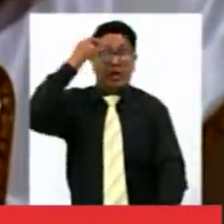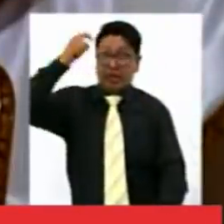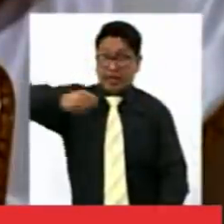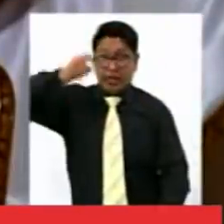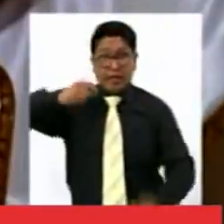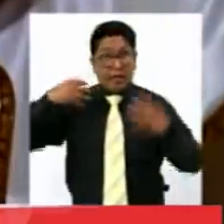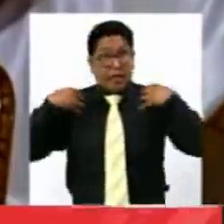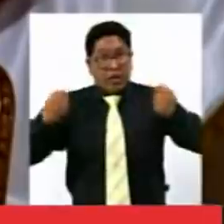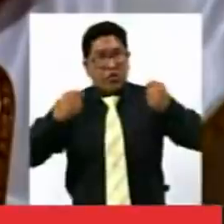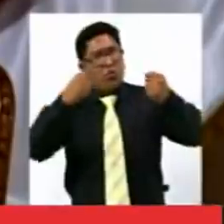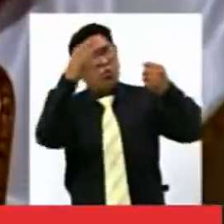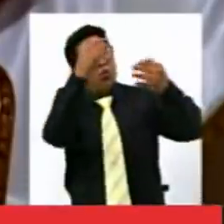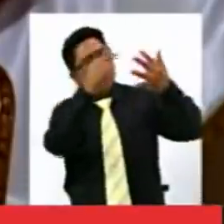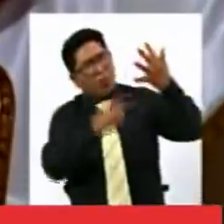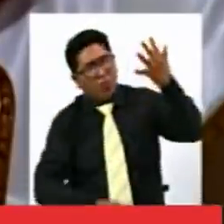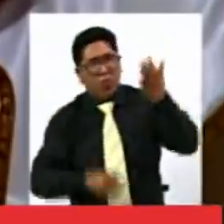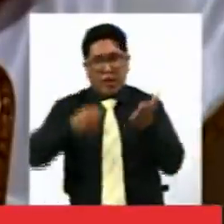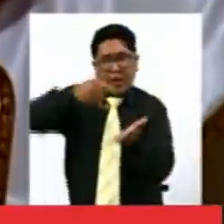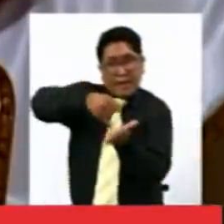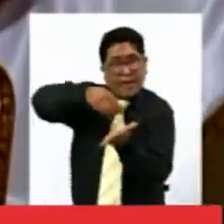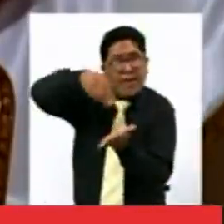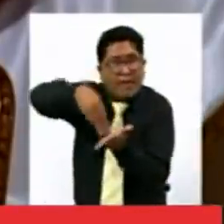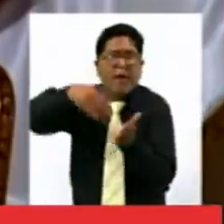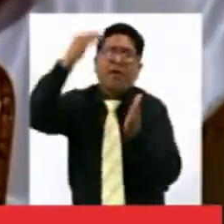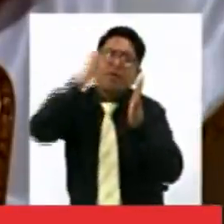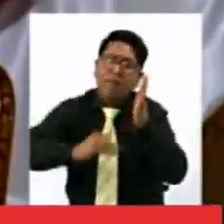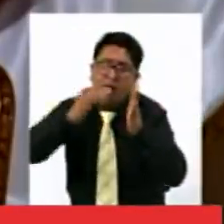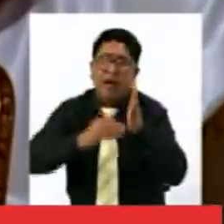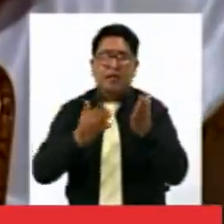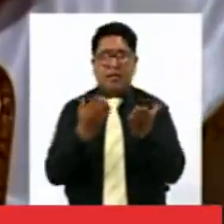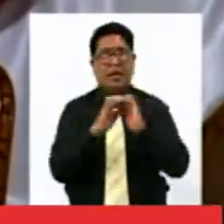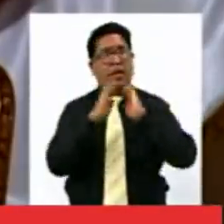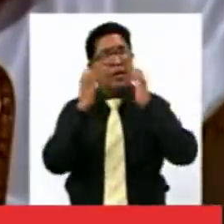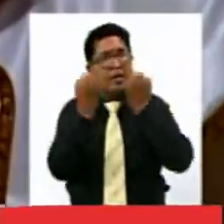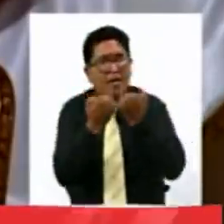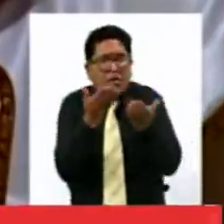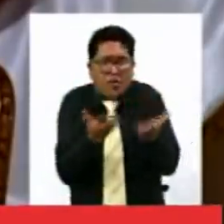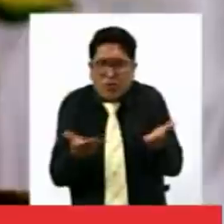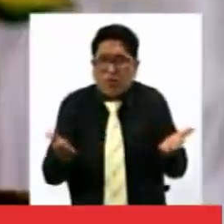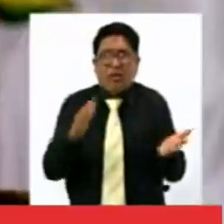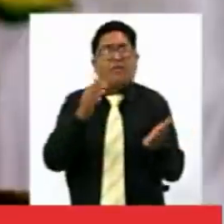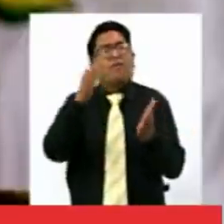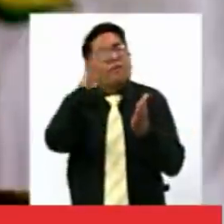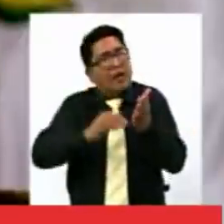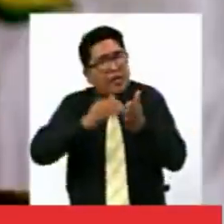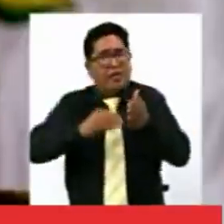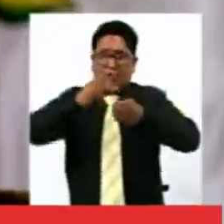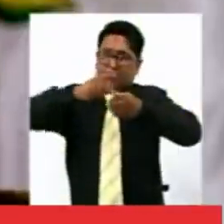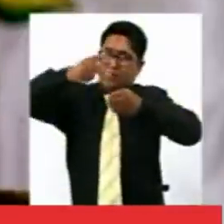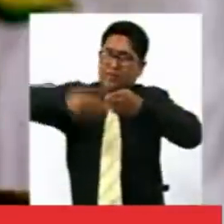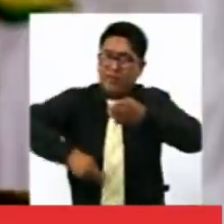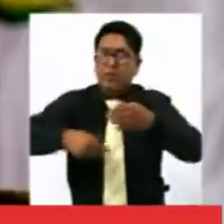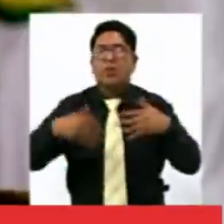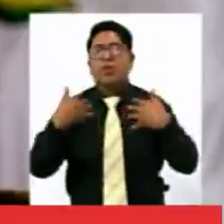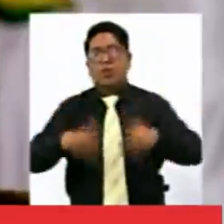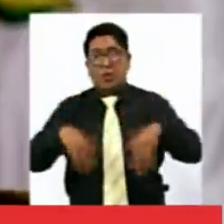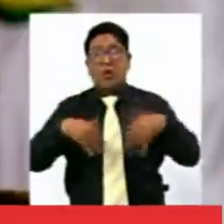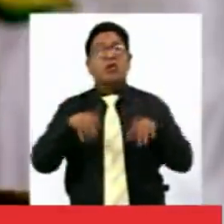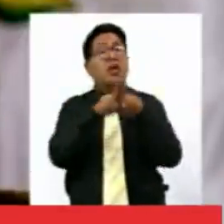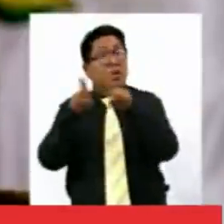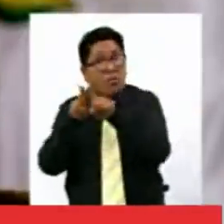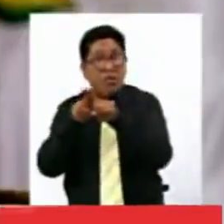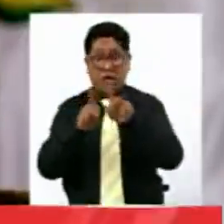la falta de ítems la falta de equipos y la falta de especialistas por ejemplo también sabemos que la gente está cansada